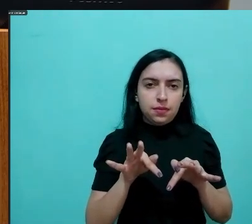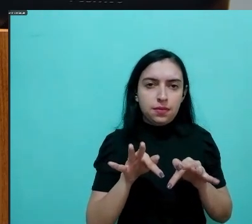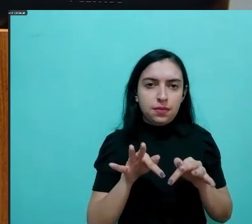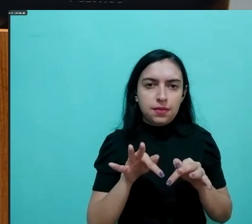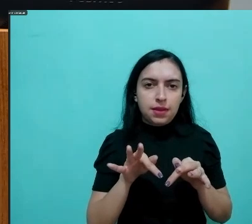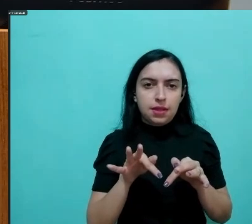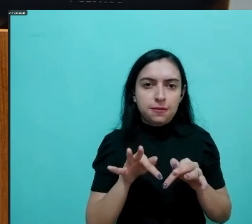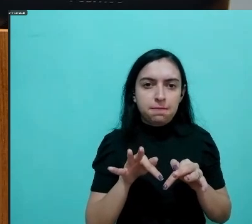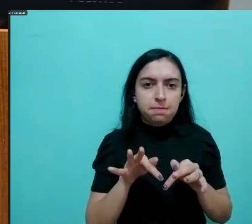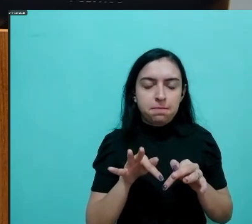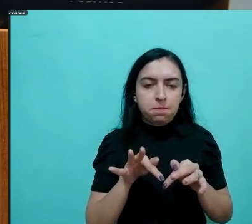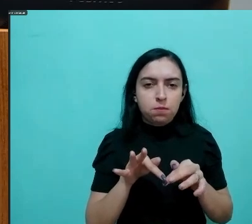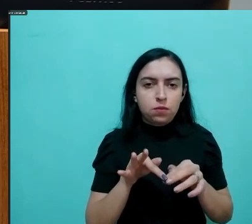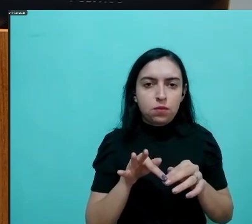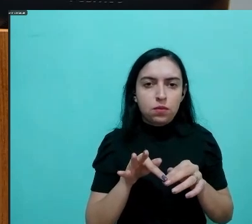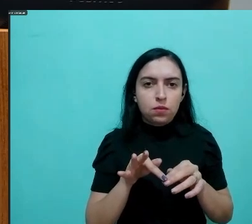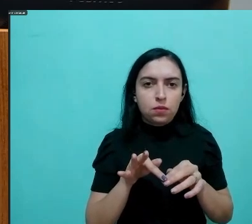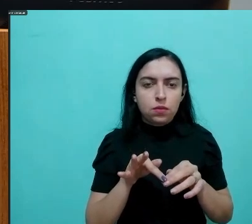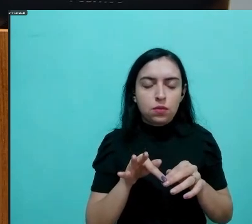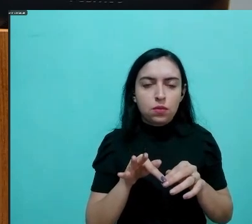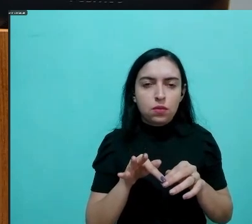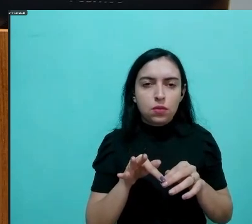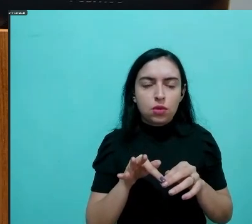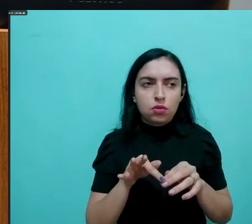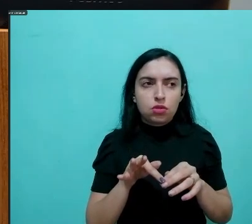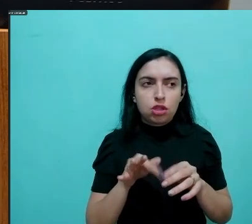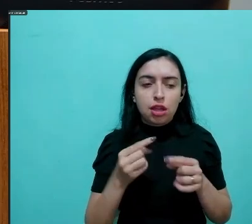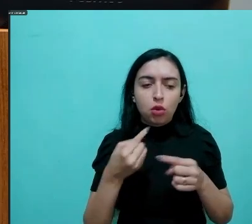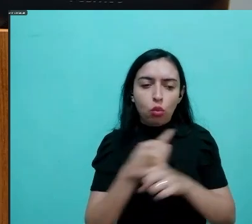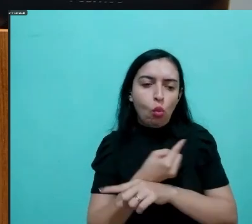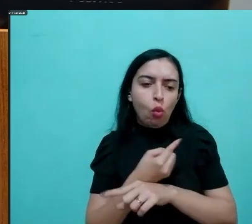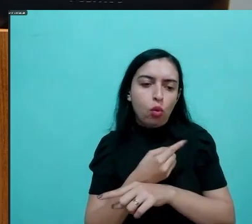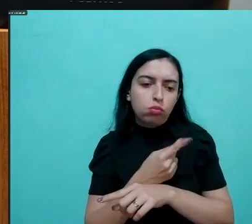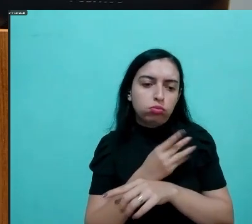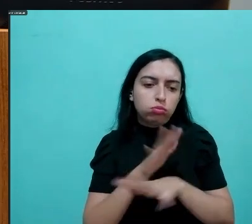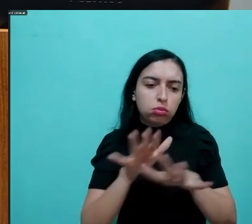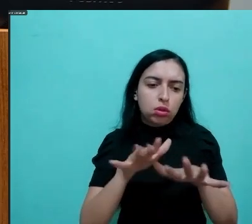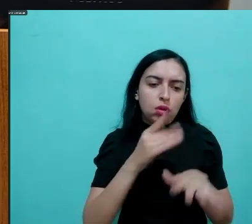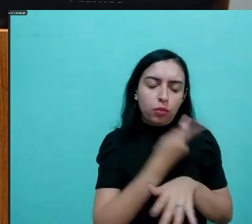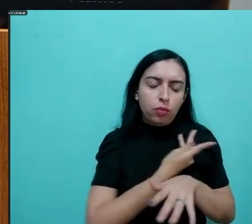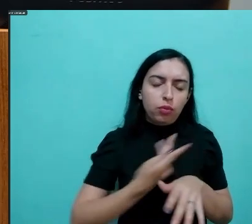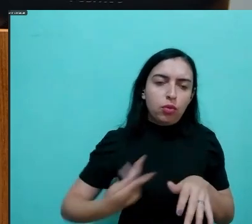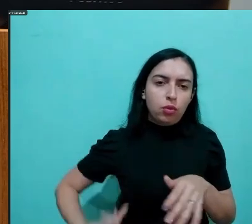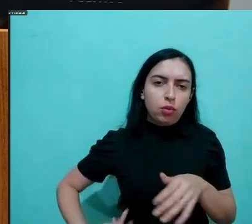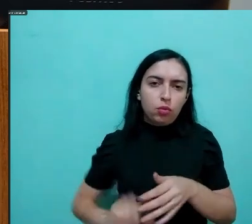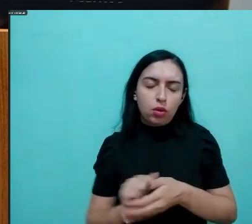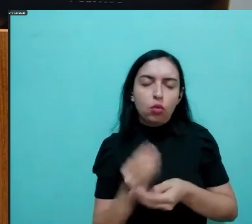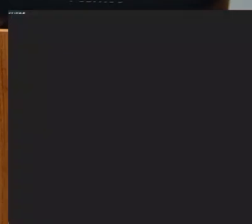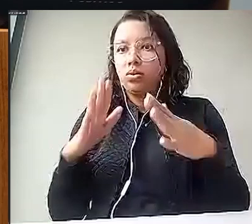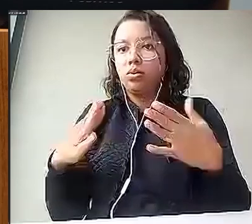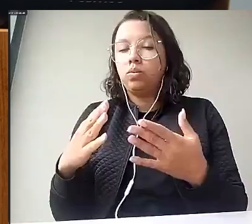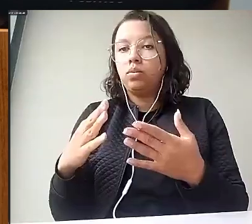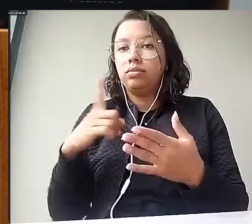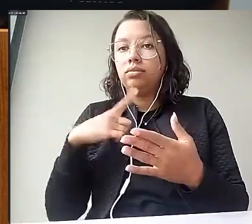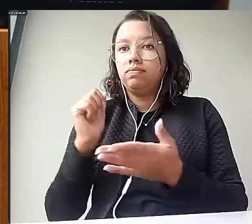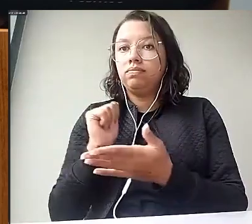de, del control público de la libertad de expresión condujo a establecer un poder casi